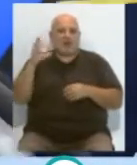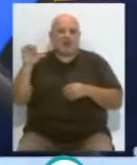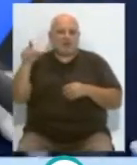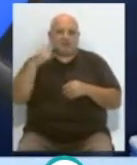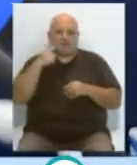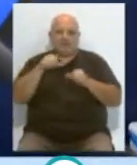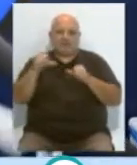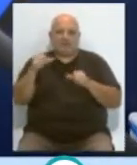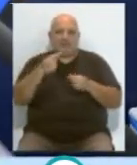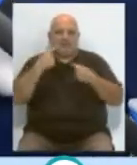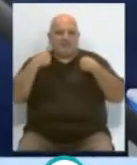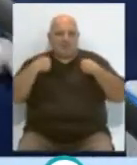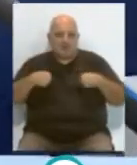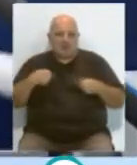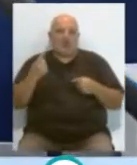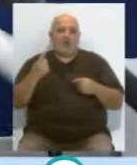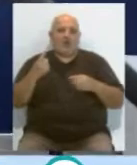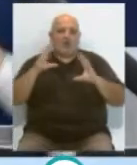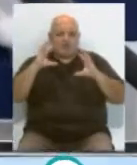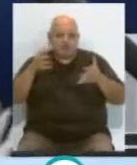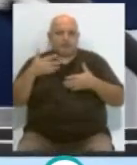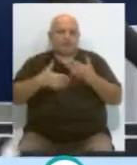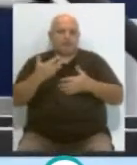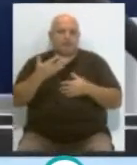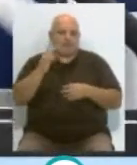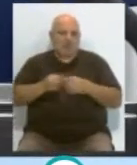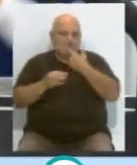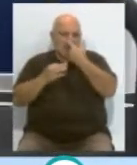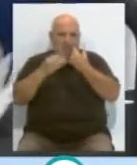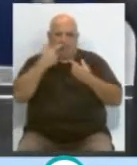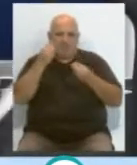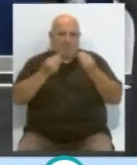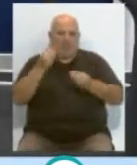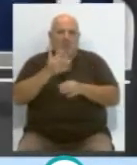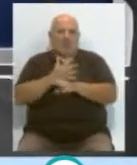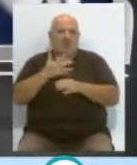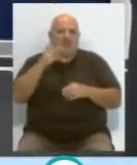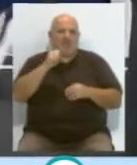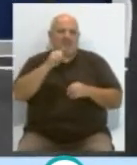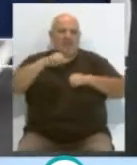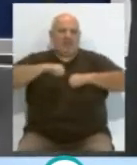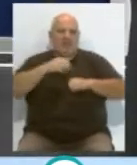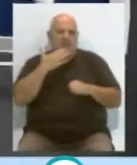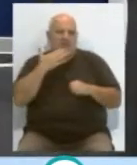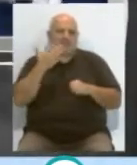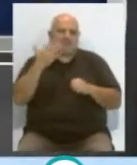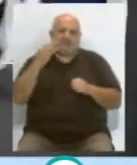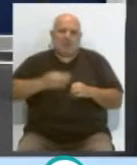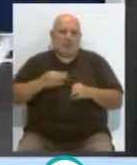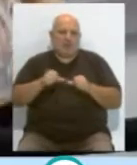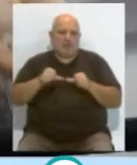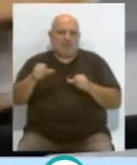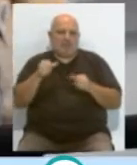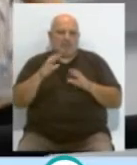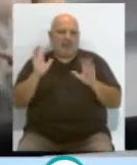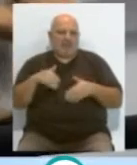sabemos que en cuanto a físico, en cuanto a garra, en cuanto a entrega, yo creo que lo va a dar todo. Es un jugador ya veterano con cierta edad y yo creo que le puede venir muy bien